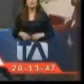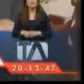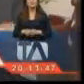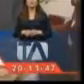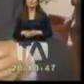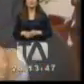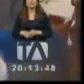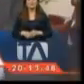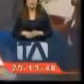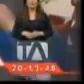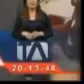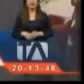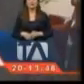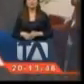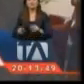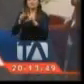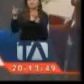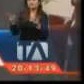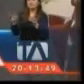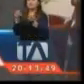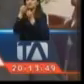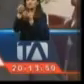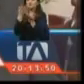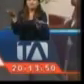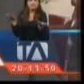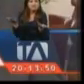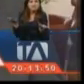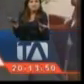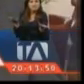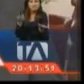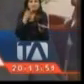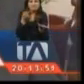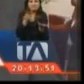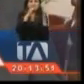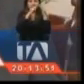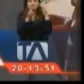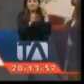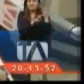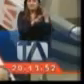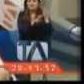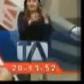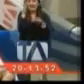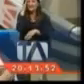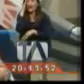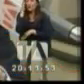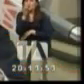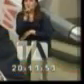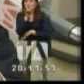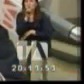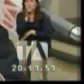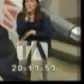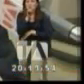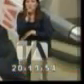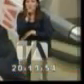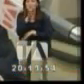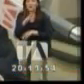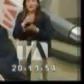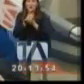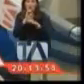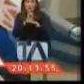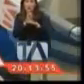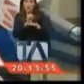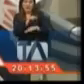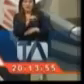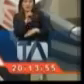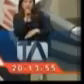Ocurre lo que dice The Guardian y nadie comenta nada. ¿Qué sabe Assange que ahí se lo mantiene? Debería pronunciarse